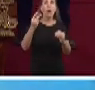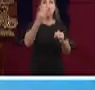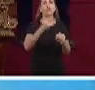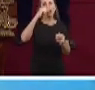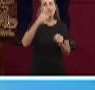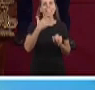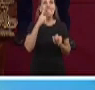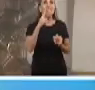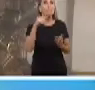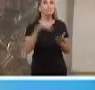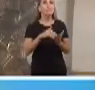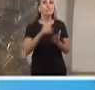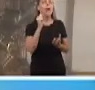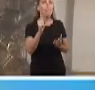Pero